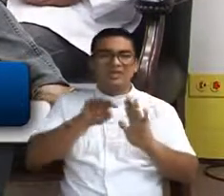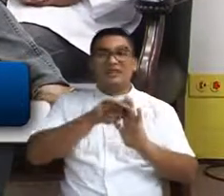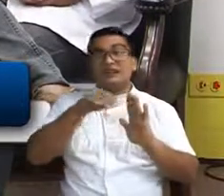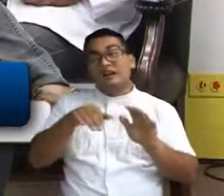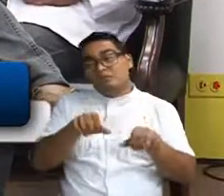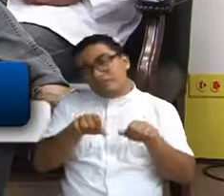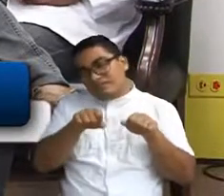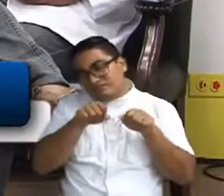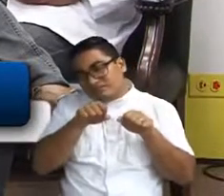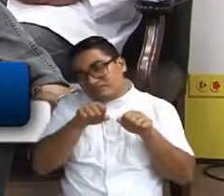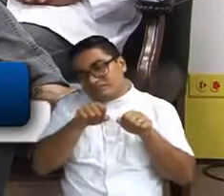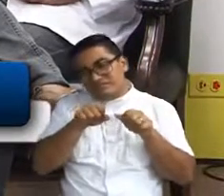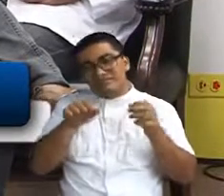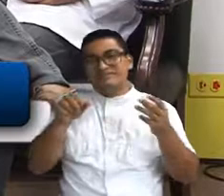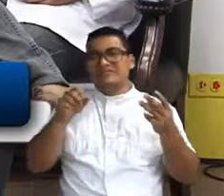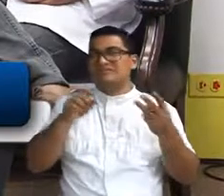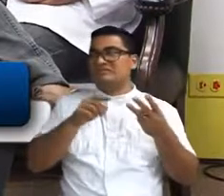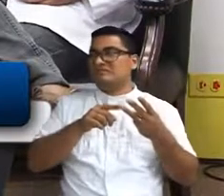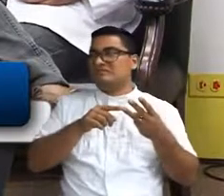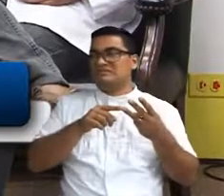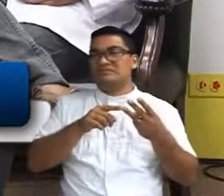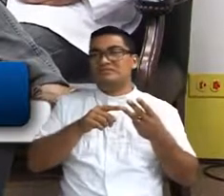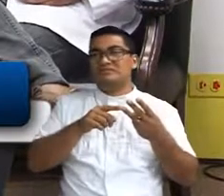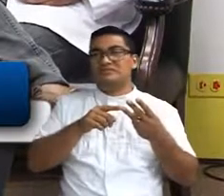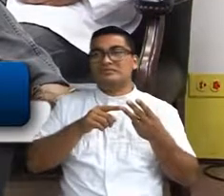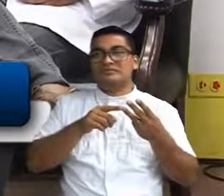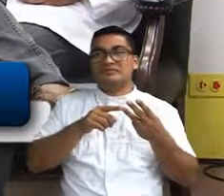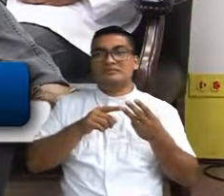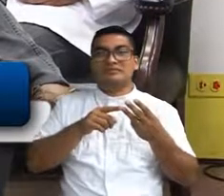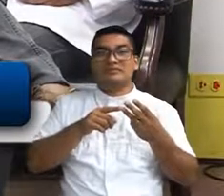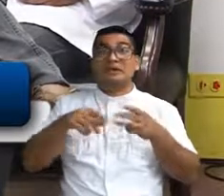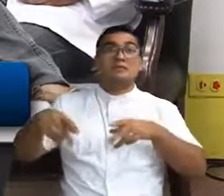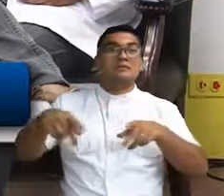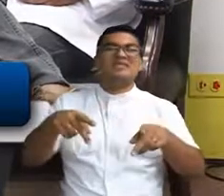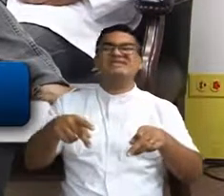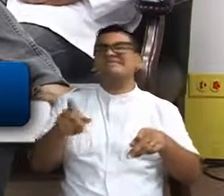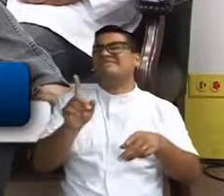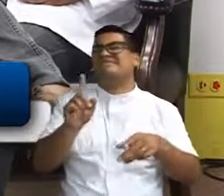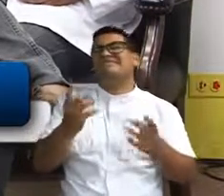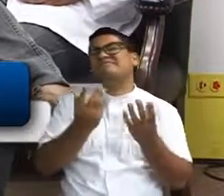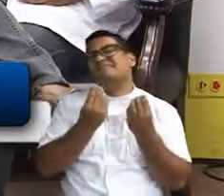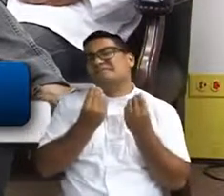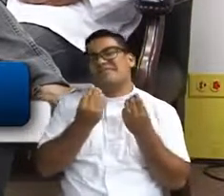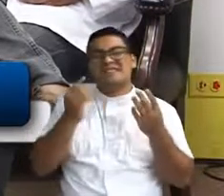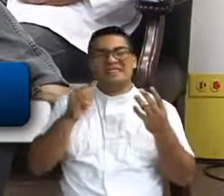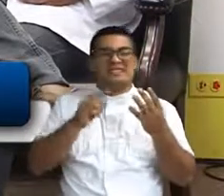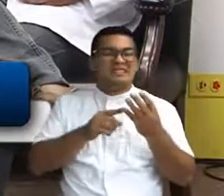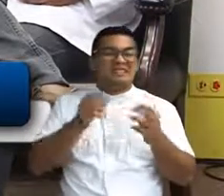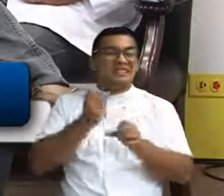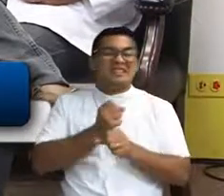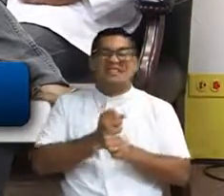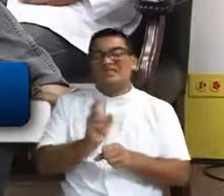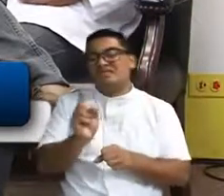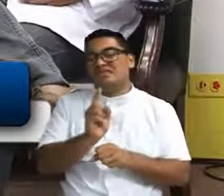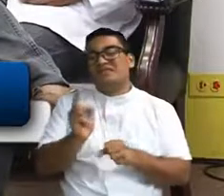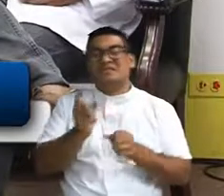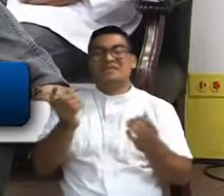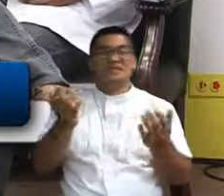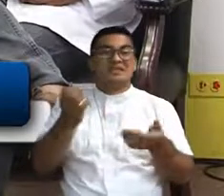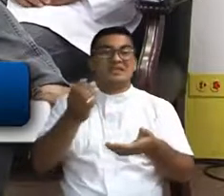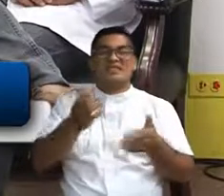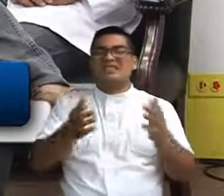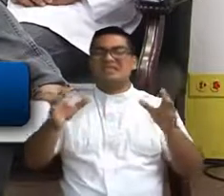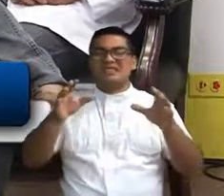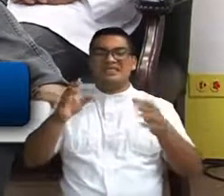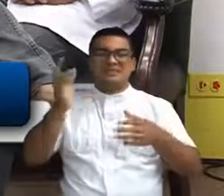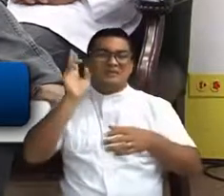tener algún temor hacia salir de casa, hacia ir al colegio, hacia ir al trabajo. Entonces aquí también juega